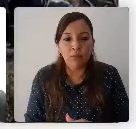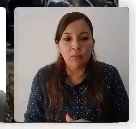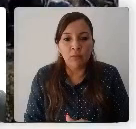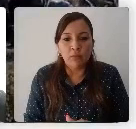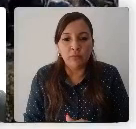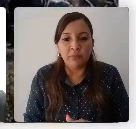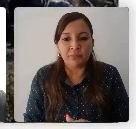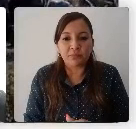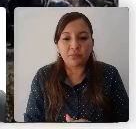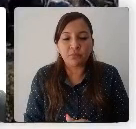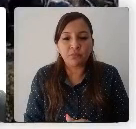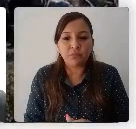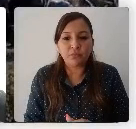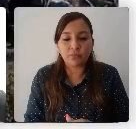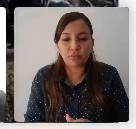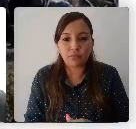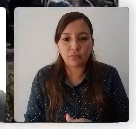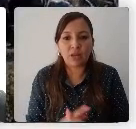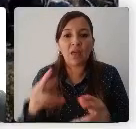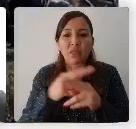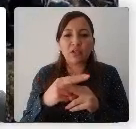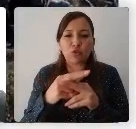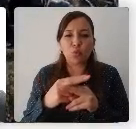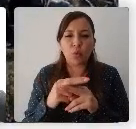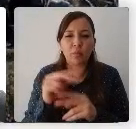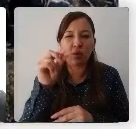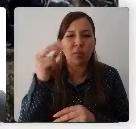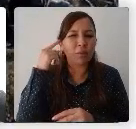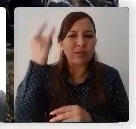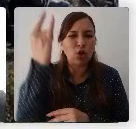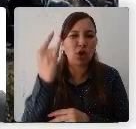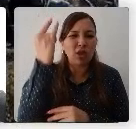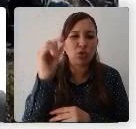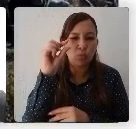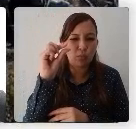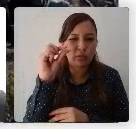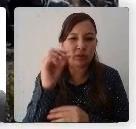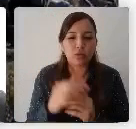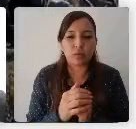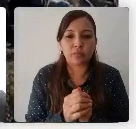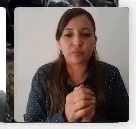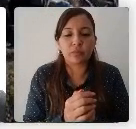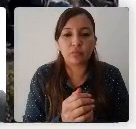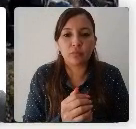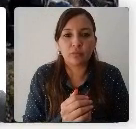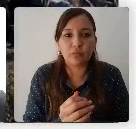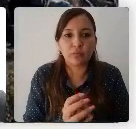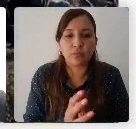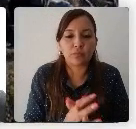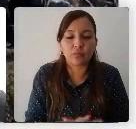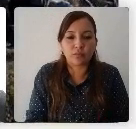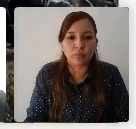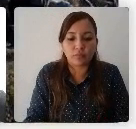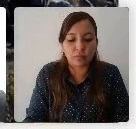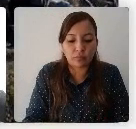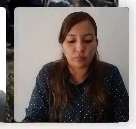Creo que Franco tuvo problemas nuevamente con su conexión. Vamos a esperar un momento, por favor, a que se vuelva a conectar.